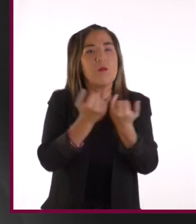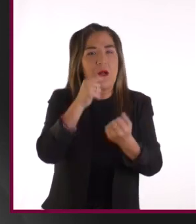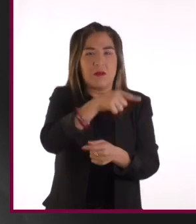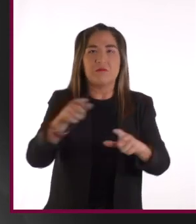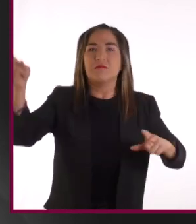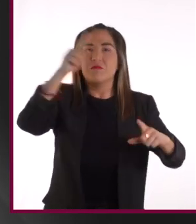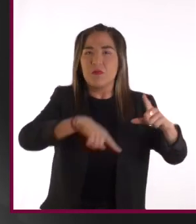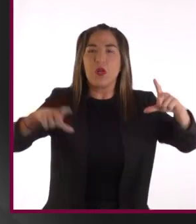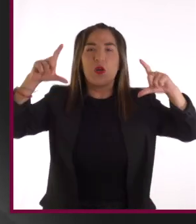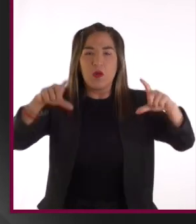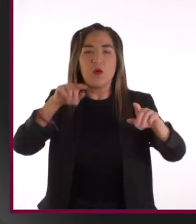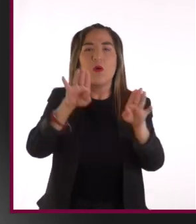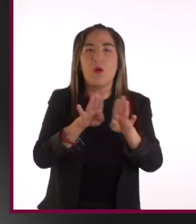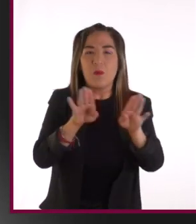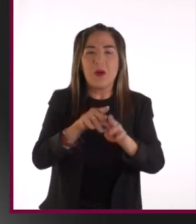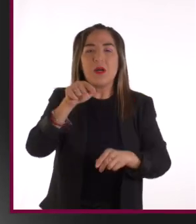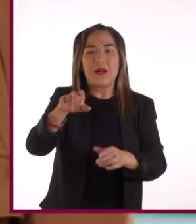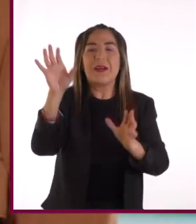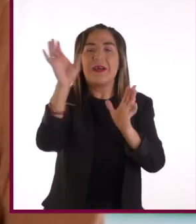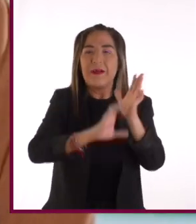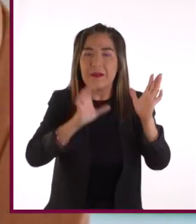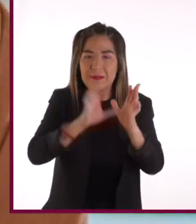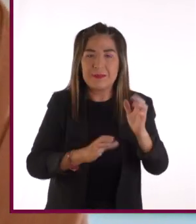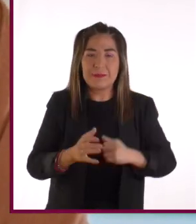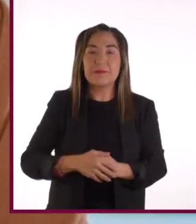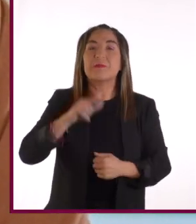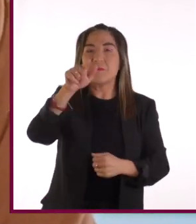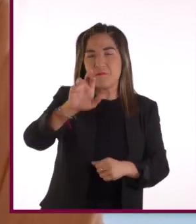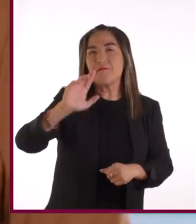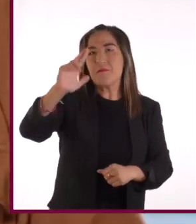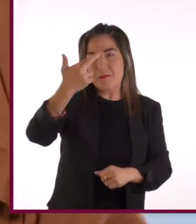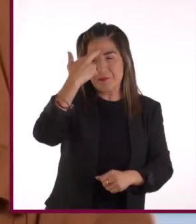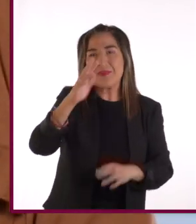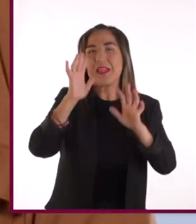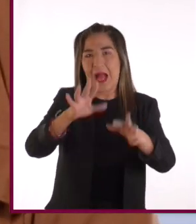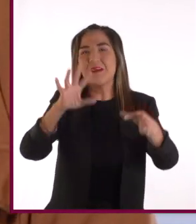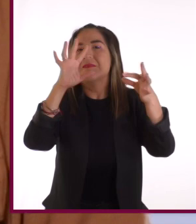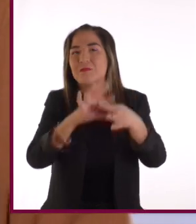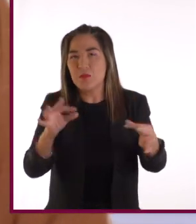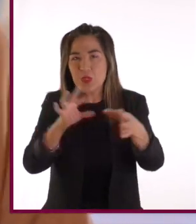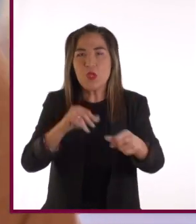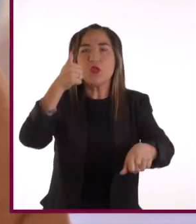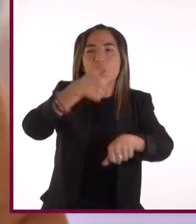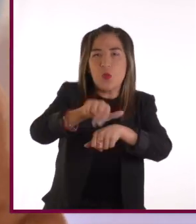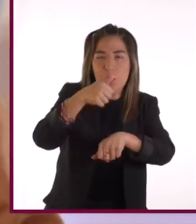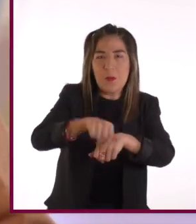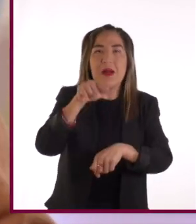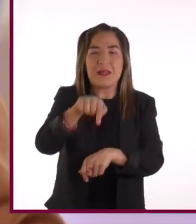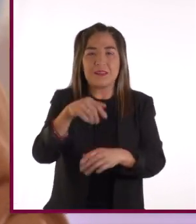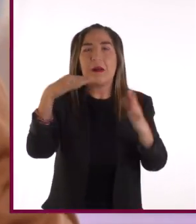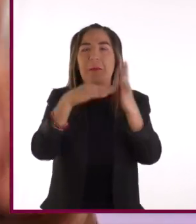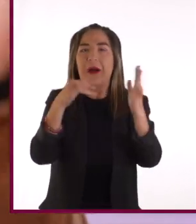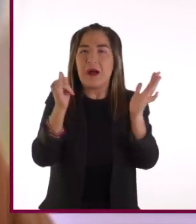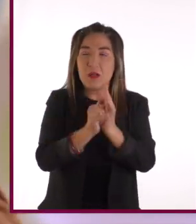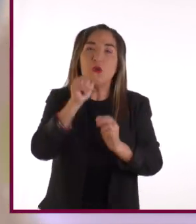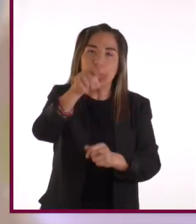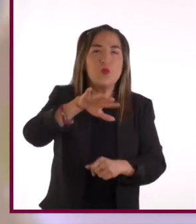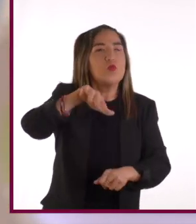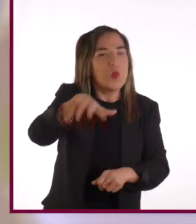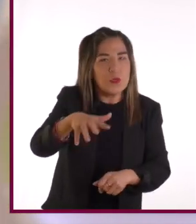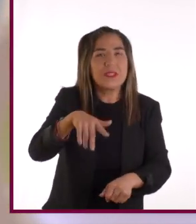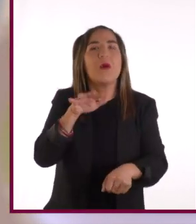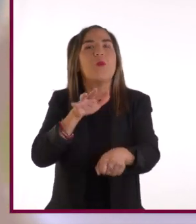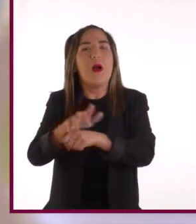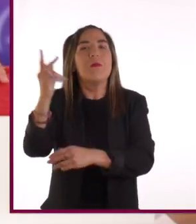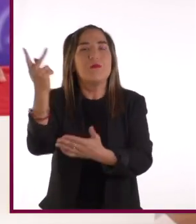este número y, claro, el concepto. Recuerden que ya hemos hablado de la numeración de los mayas, por lo que los invitamos a buscar